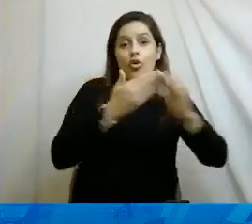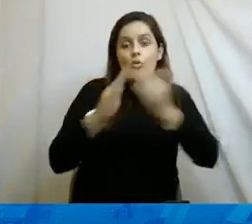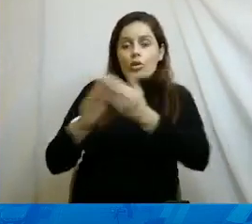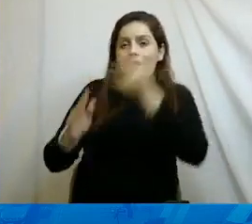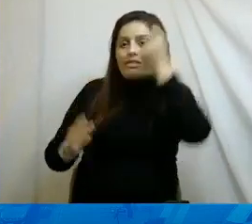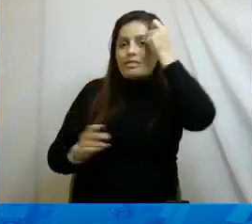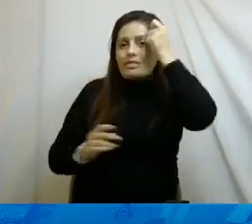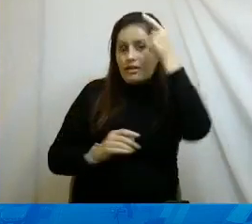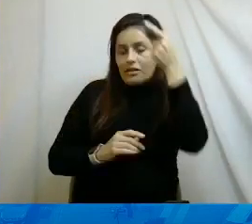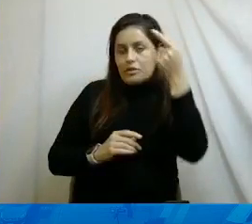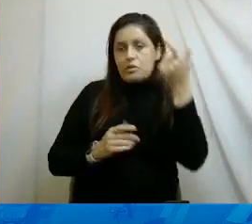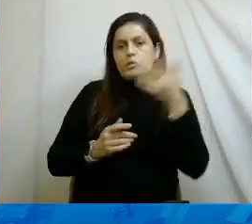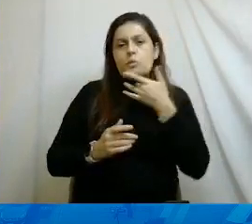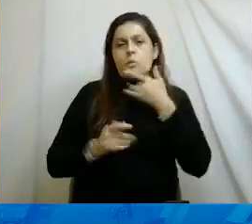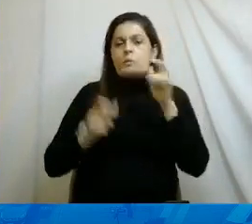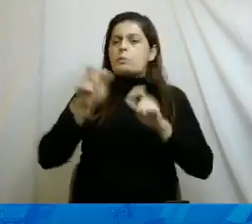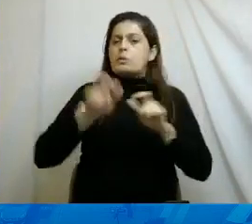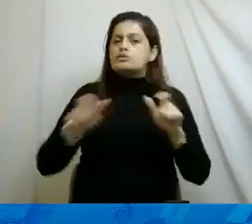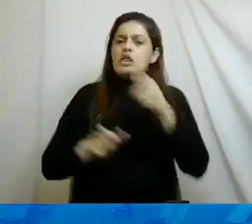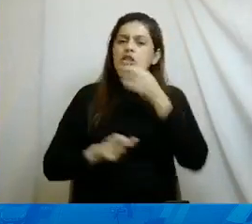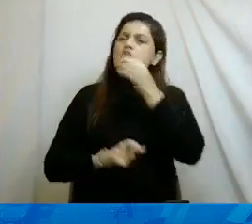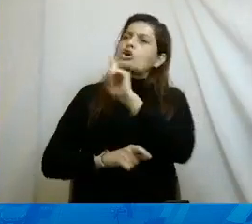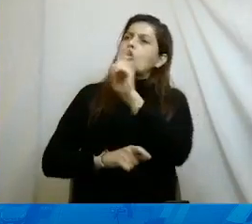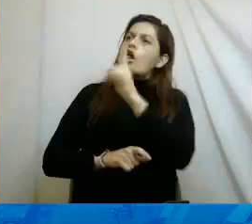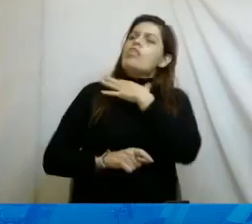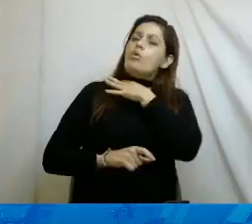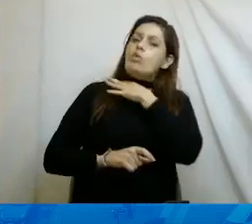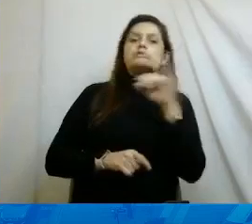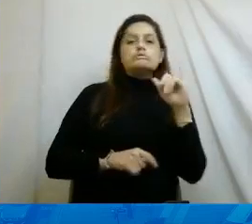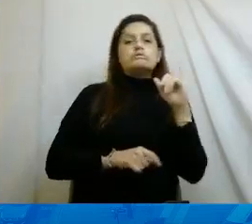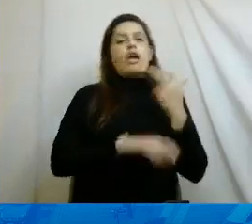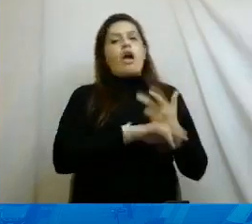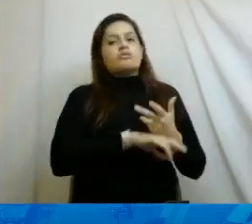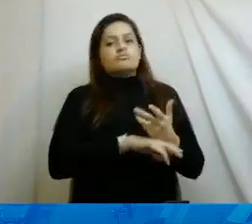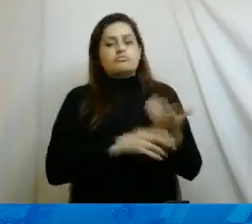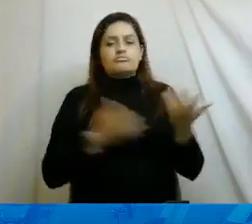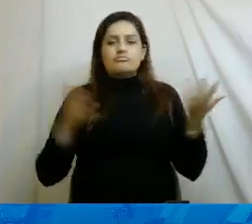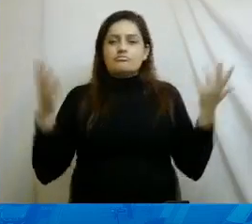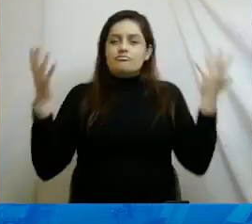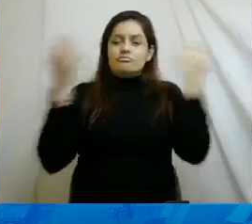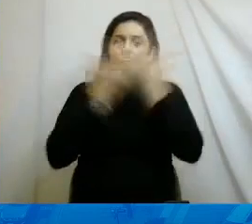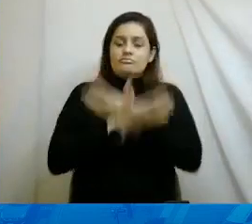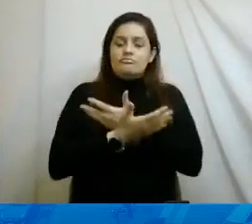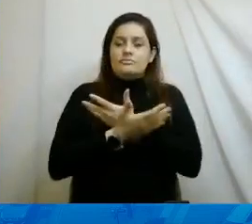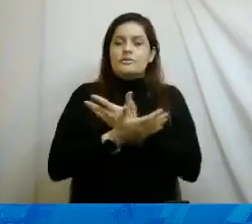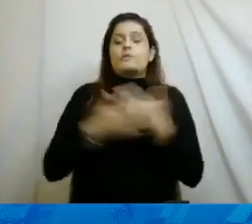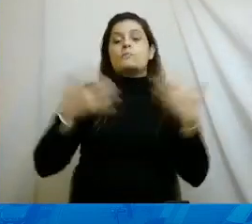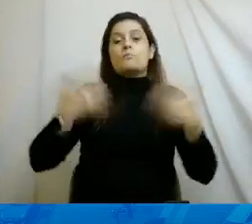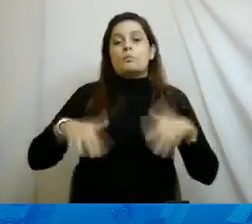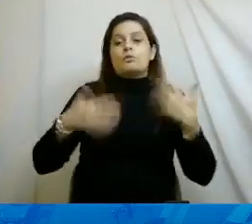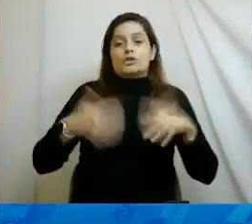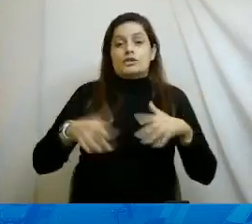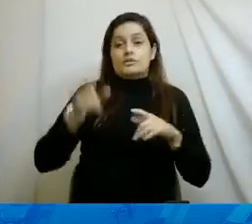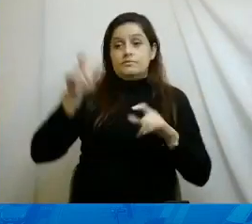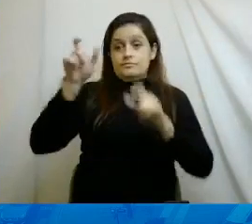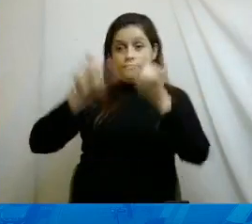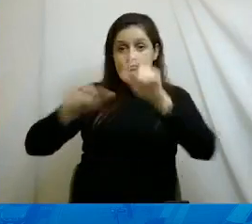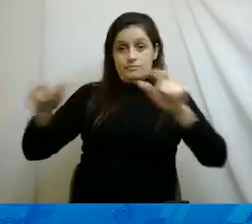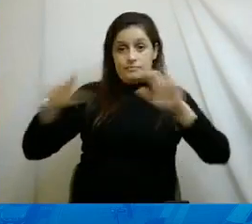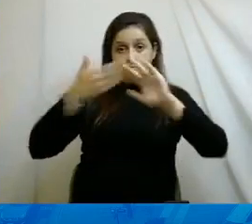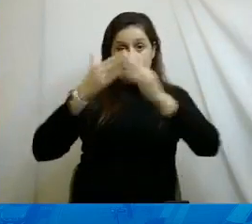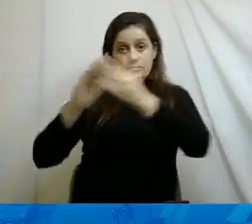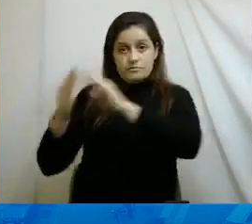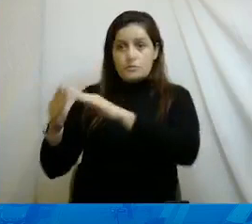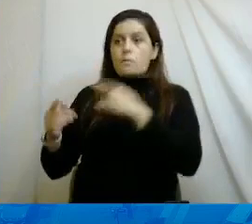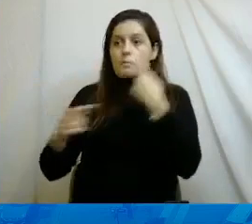si alguien dice que no hay deuda, por otro lado se dice que la hay, bueno, lo importante es que de cara a la comunidad hagamos